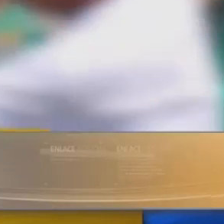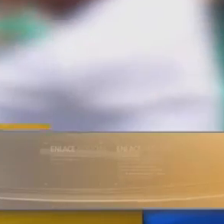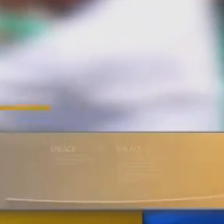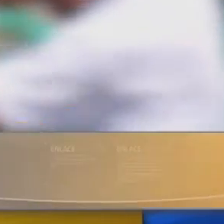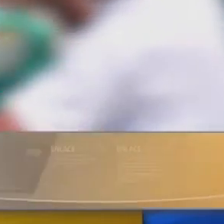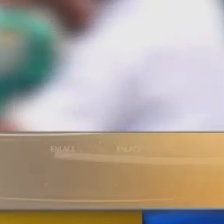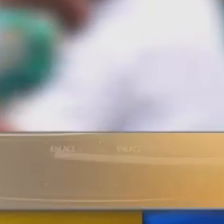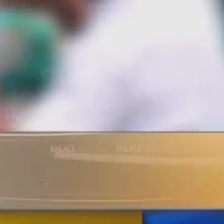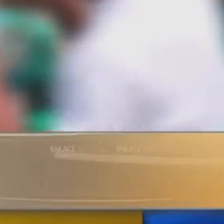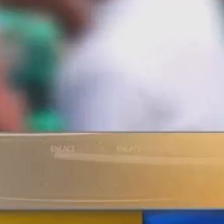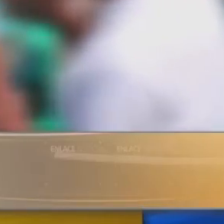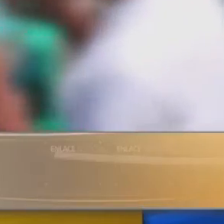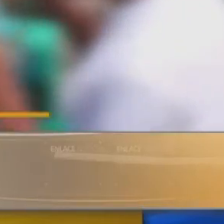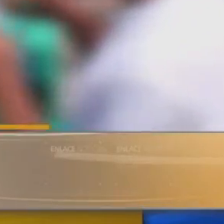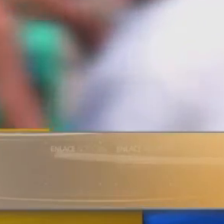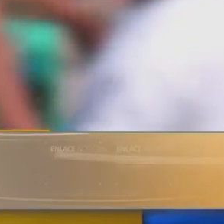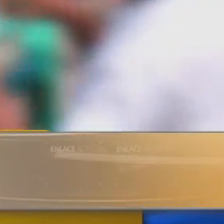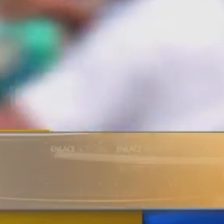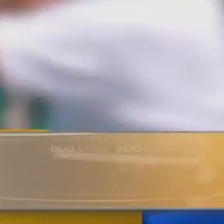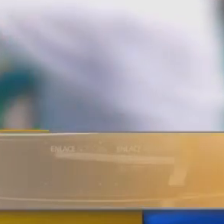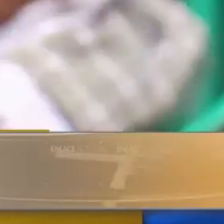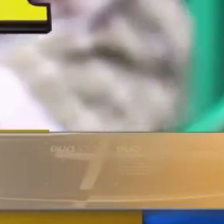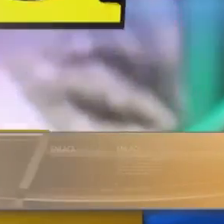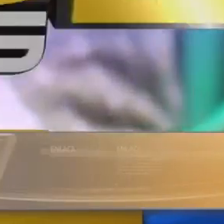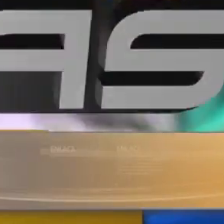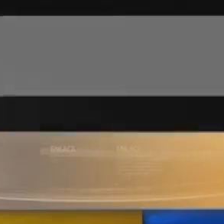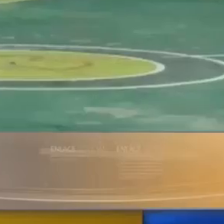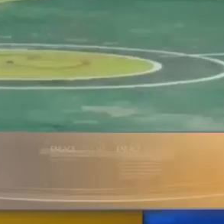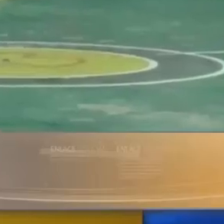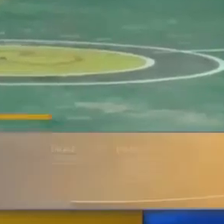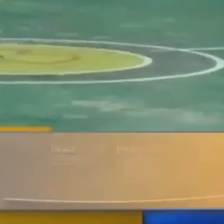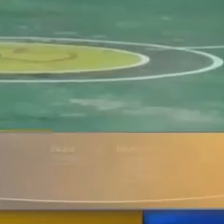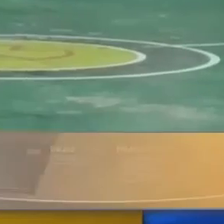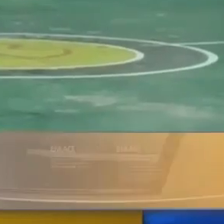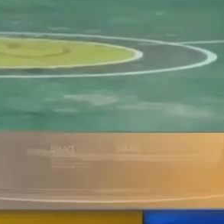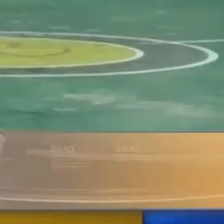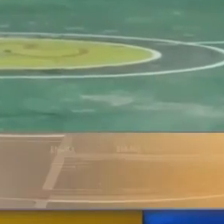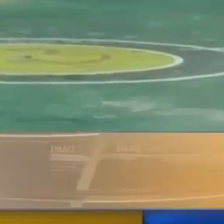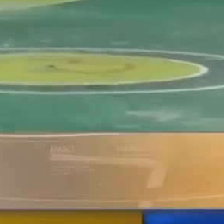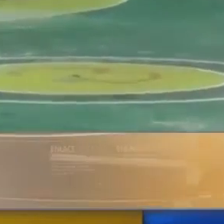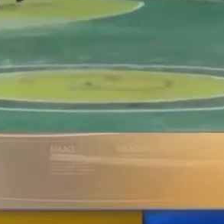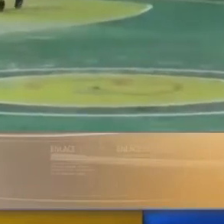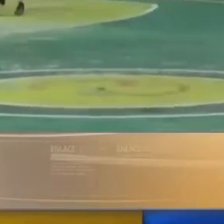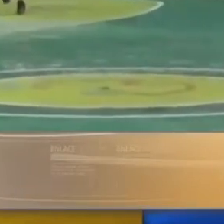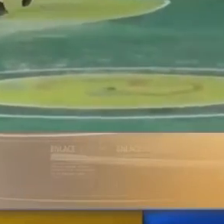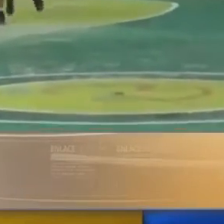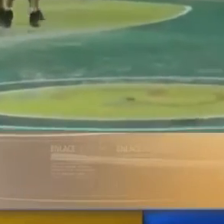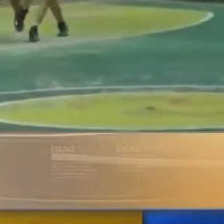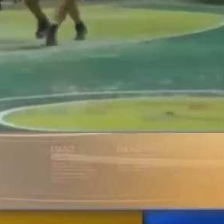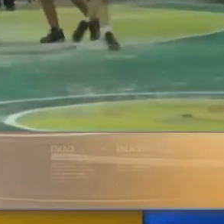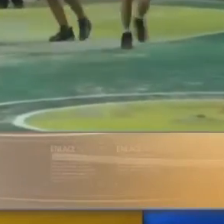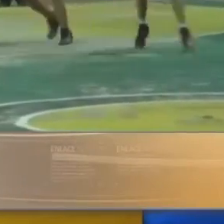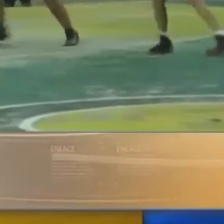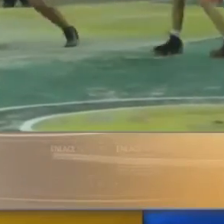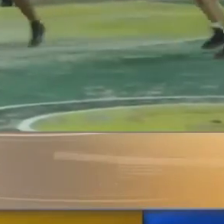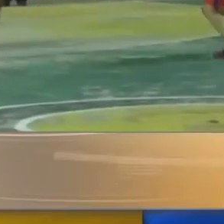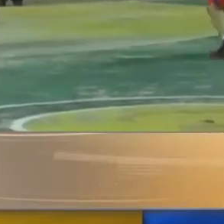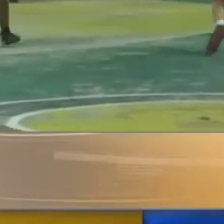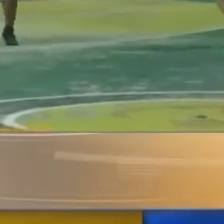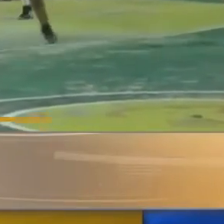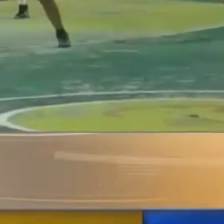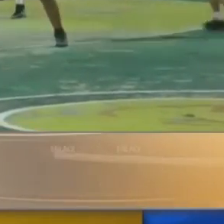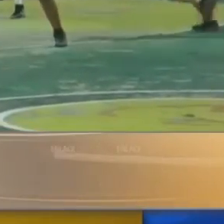500 alumnos, solo 100 reciben el alimento suministrado por Confenalco. En los deportes, el club de baloncesto 26 de marzo estará este fin de semana